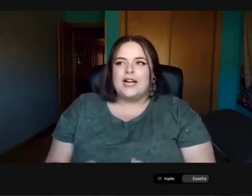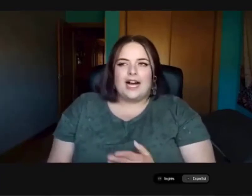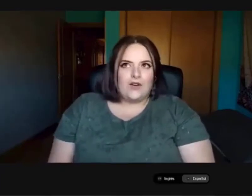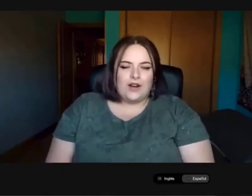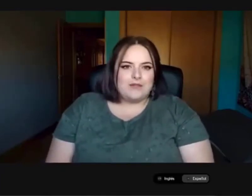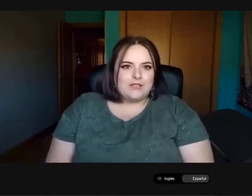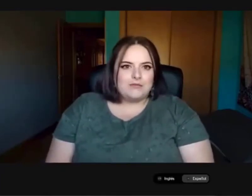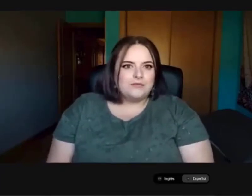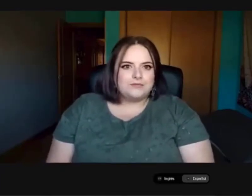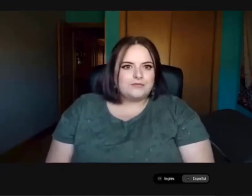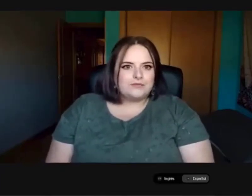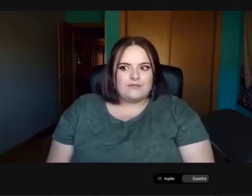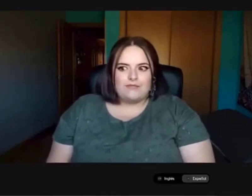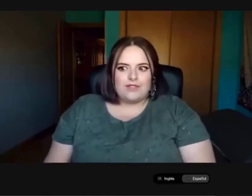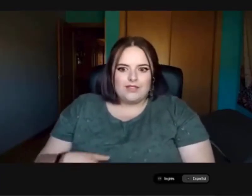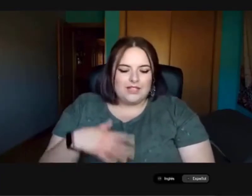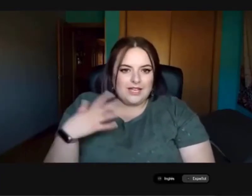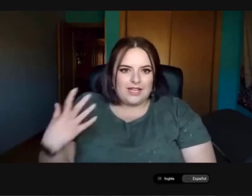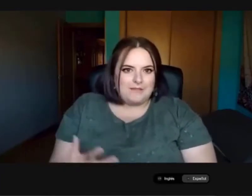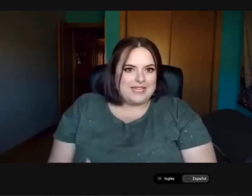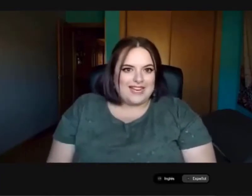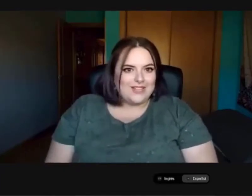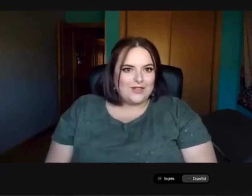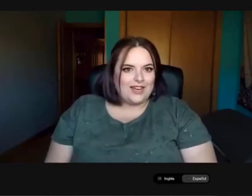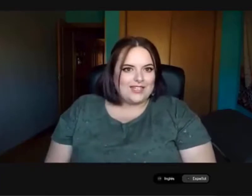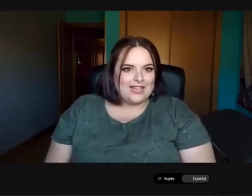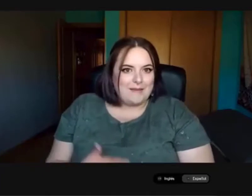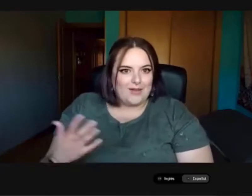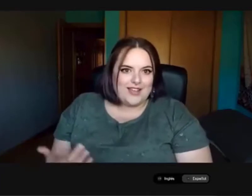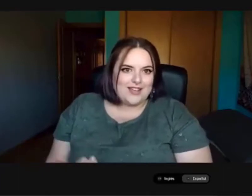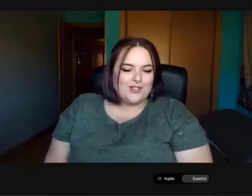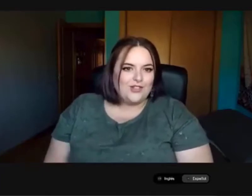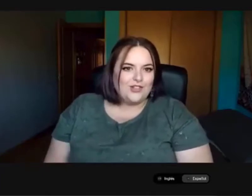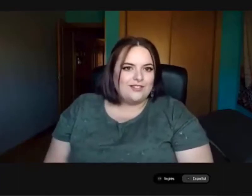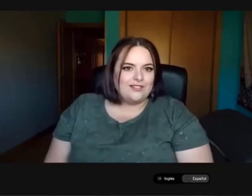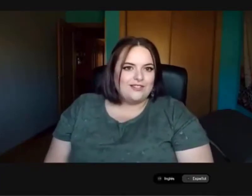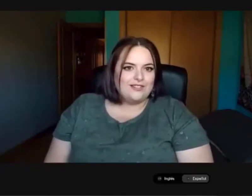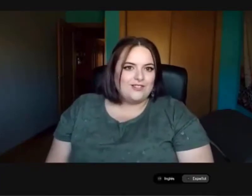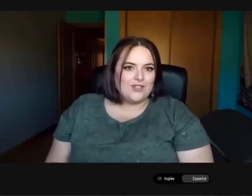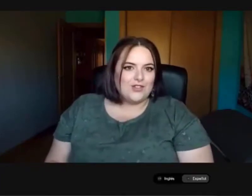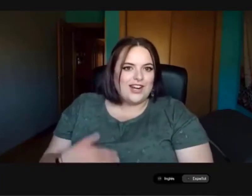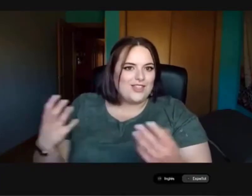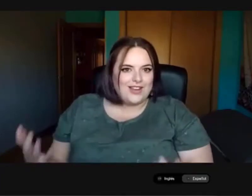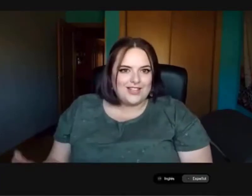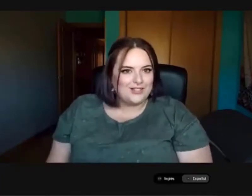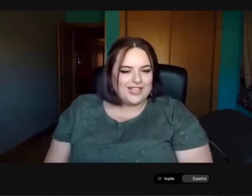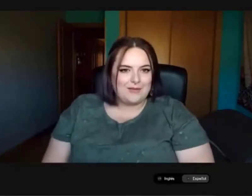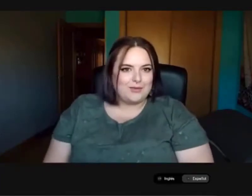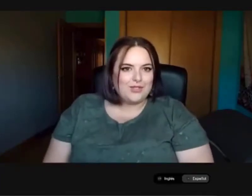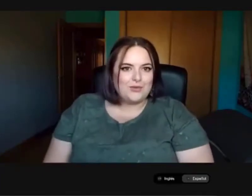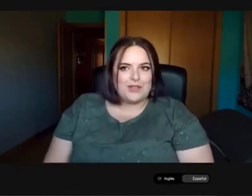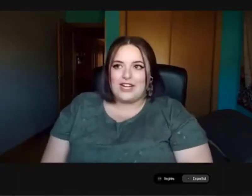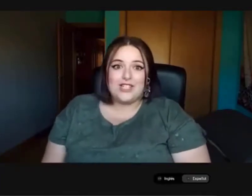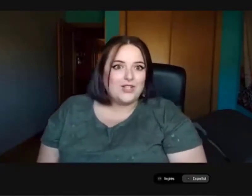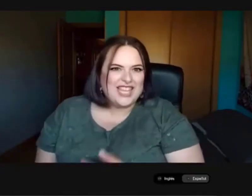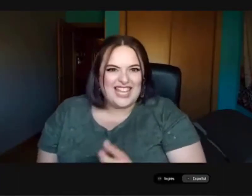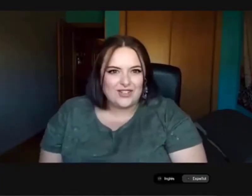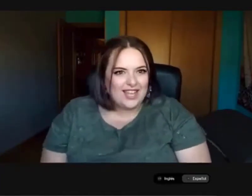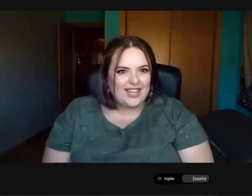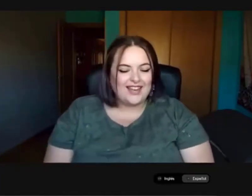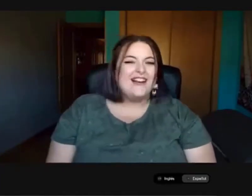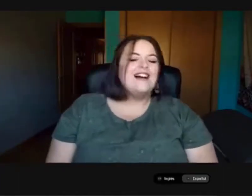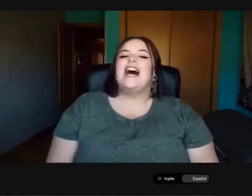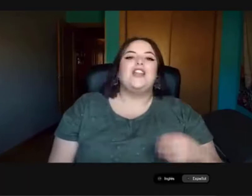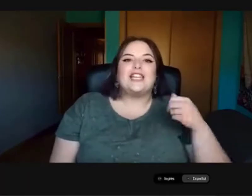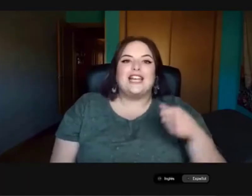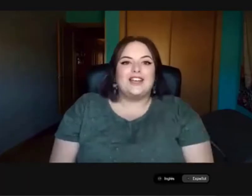nutrirte. Ahora mismo, mis redes sociales, la mayoría son relacionadas con terapeutas ocupacionales a los que